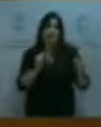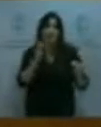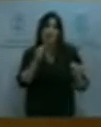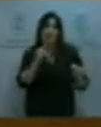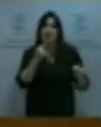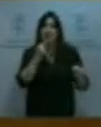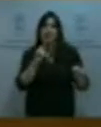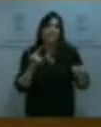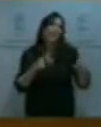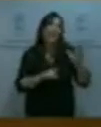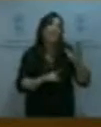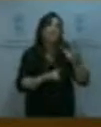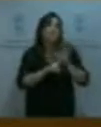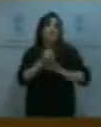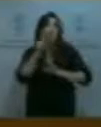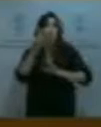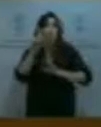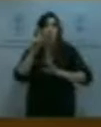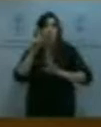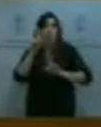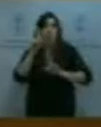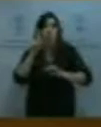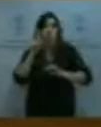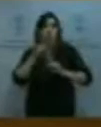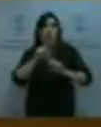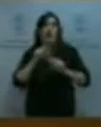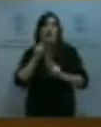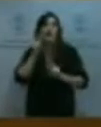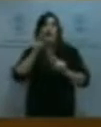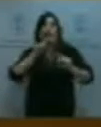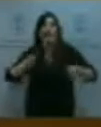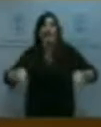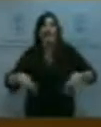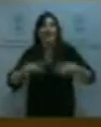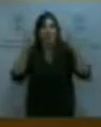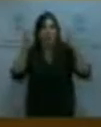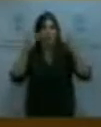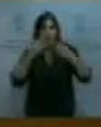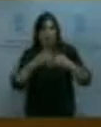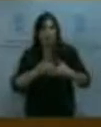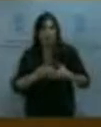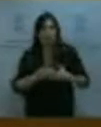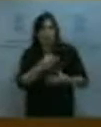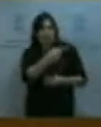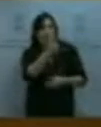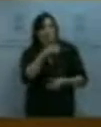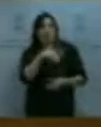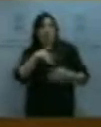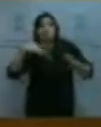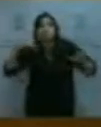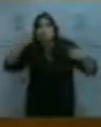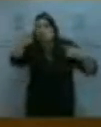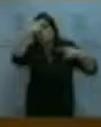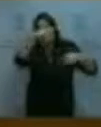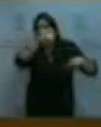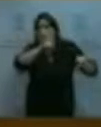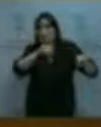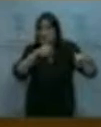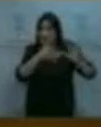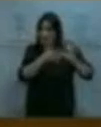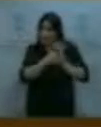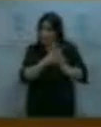las renovables. Bueno, ellos sabrán por qué. Ellos nos lo tendrán que explicar en Asturias y